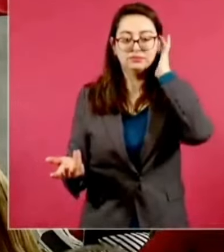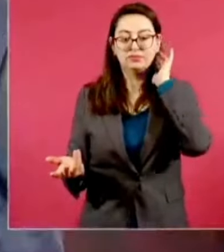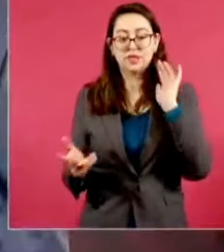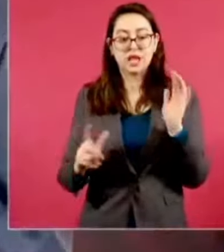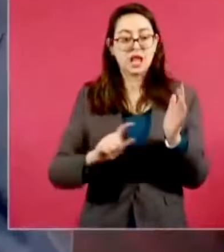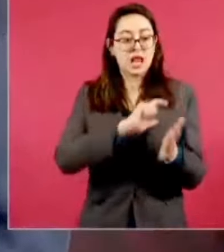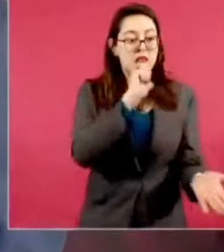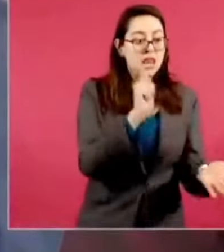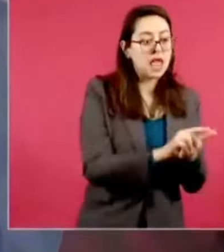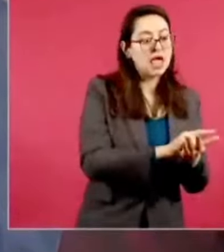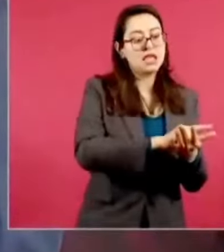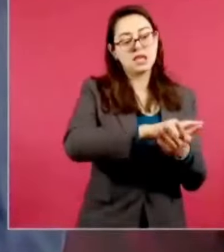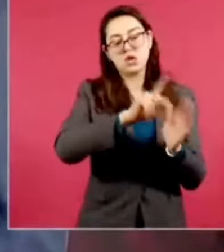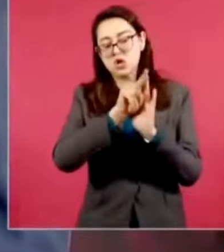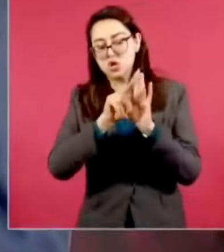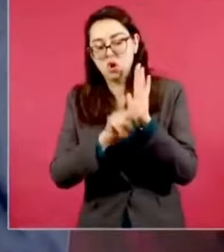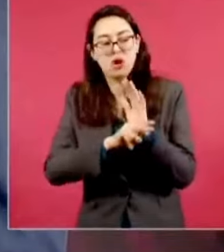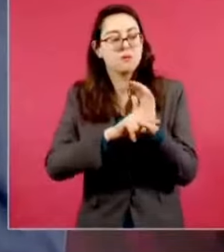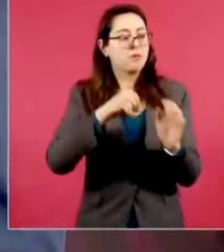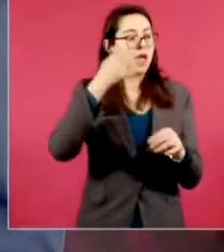leyes, normas,